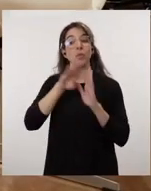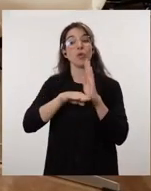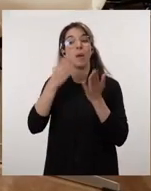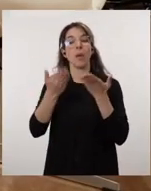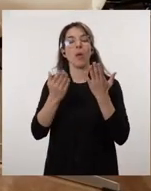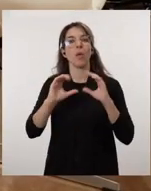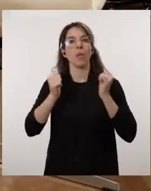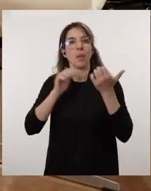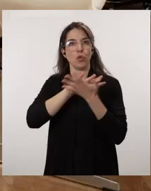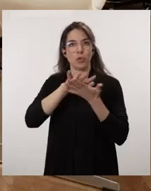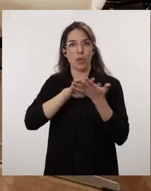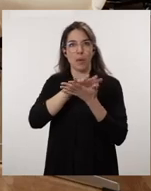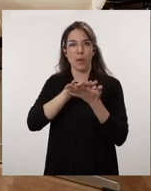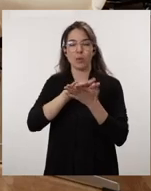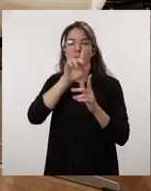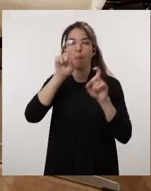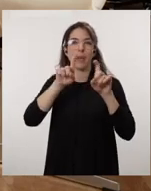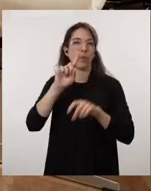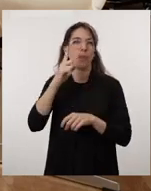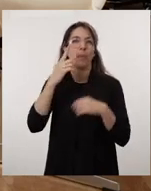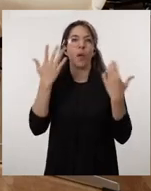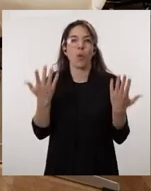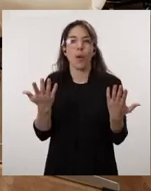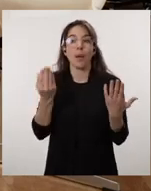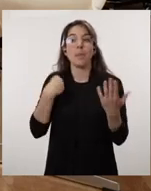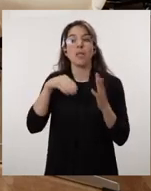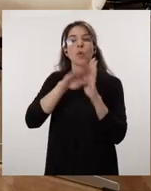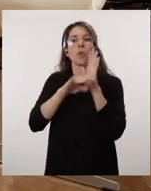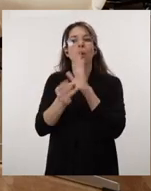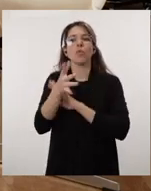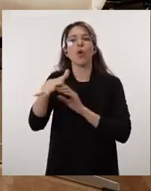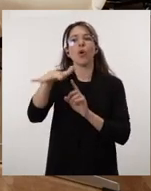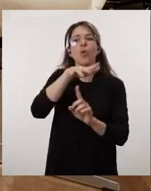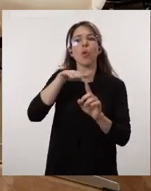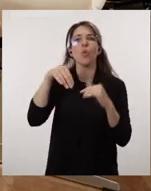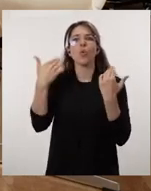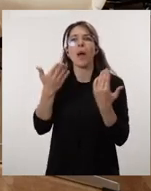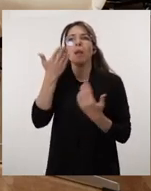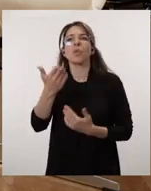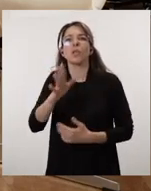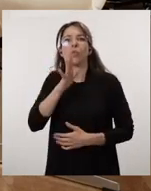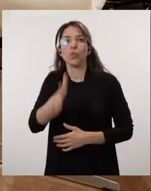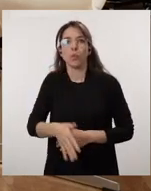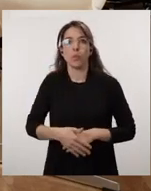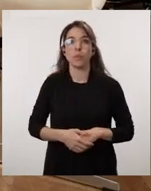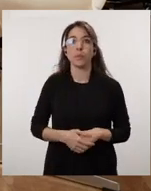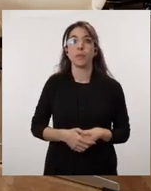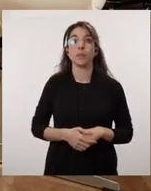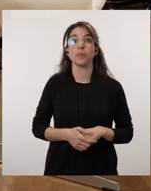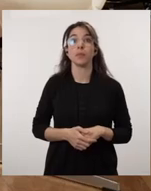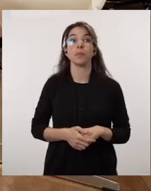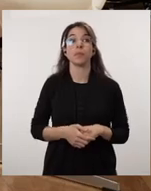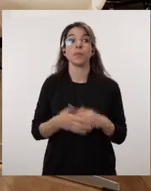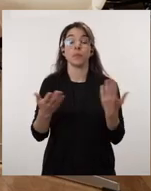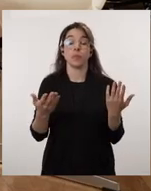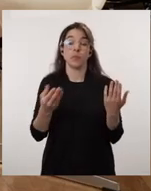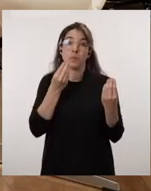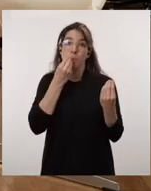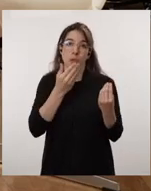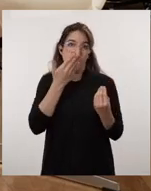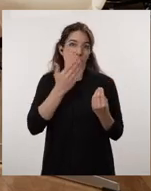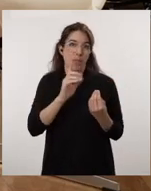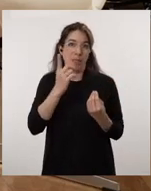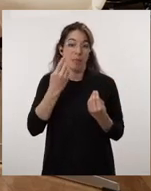programa de evaluación y la primera pregunta es en qué contexto surge y por qué es importante si bien este programa lo